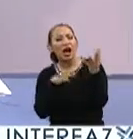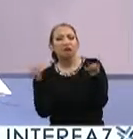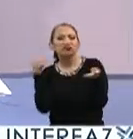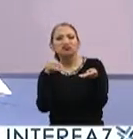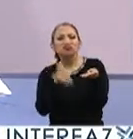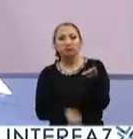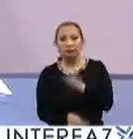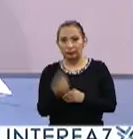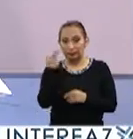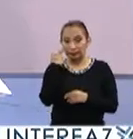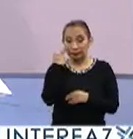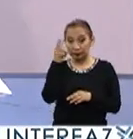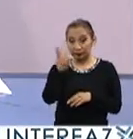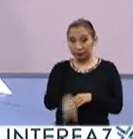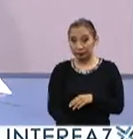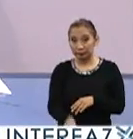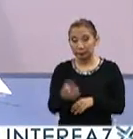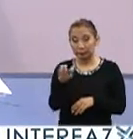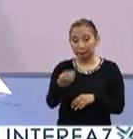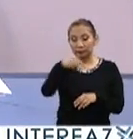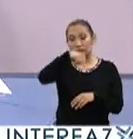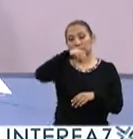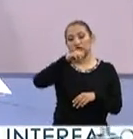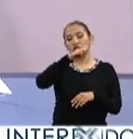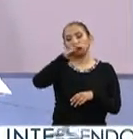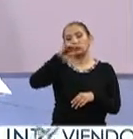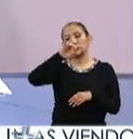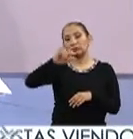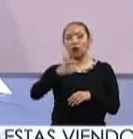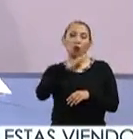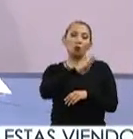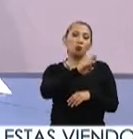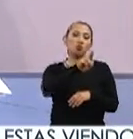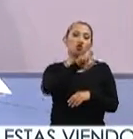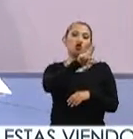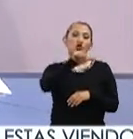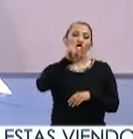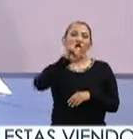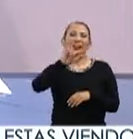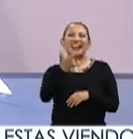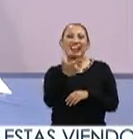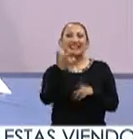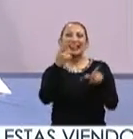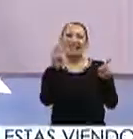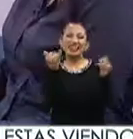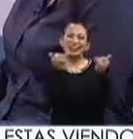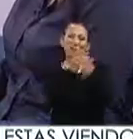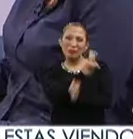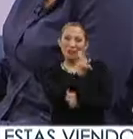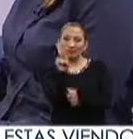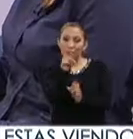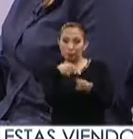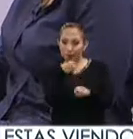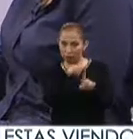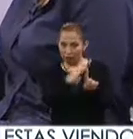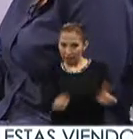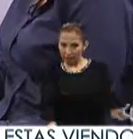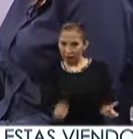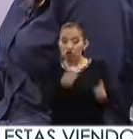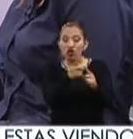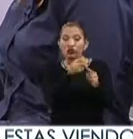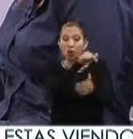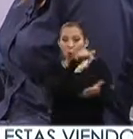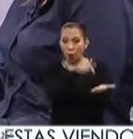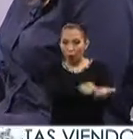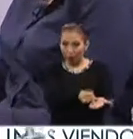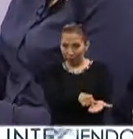gesta? Bueno, miren, en realidad es que el moving o el bullying, que son dos cosas, es lo mismo, pero se diferencia por en dónde lo